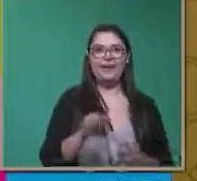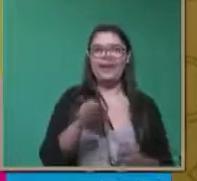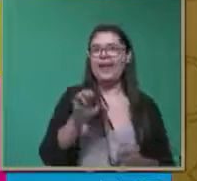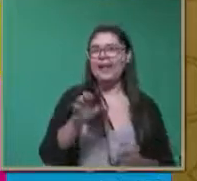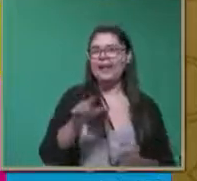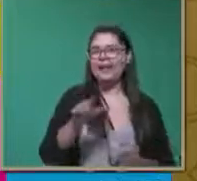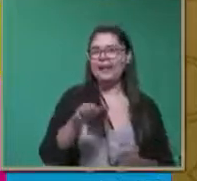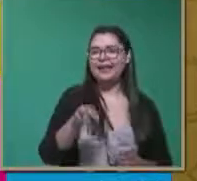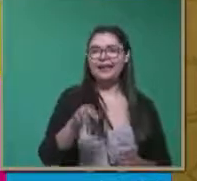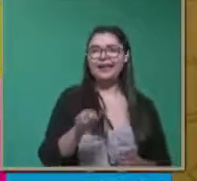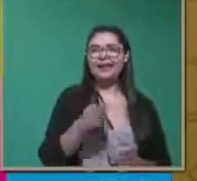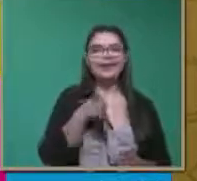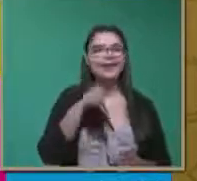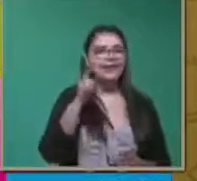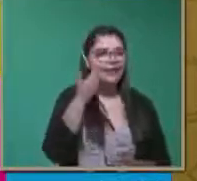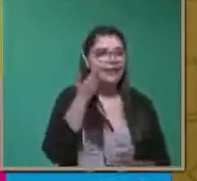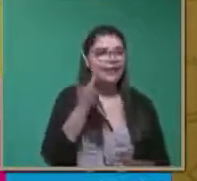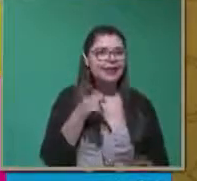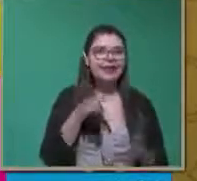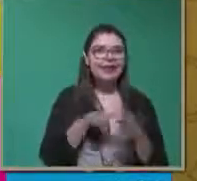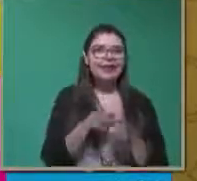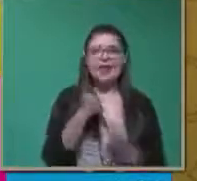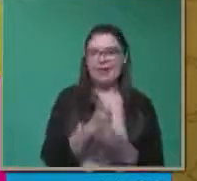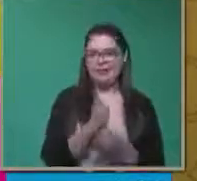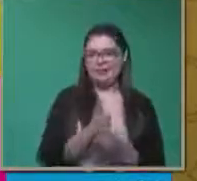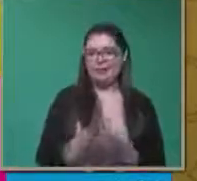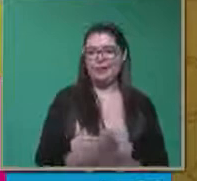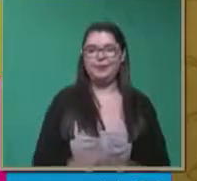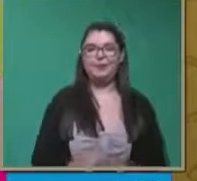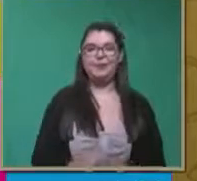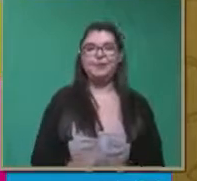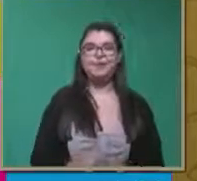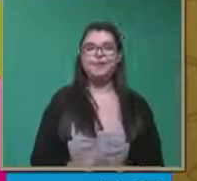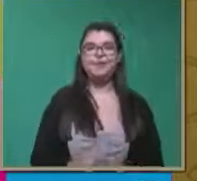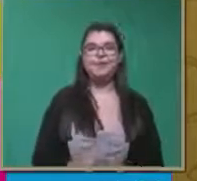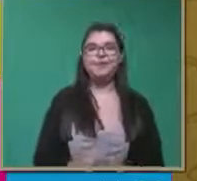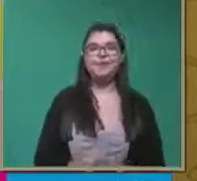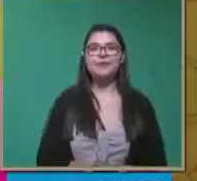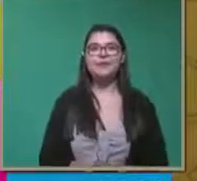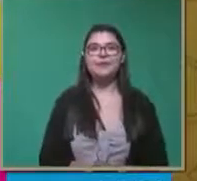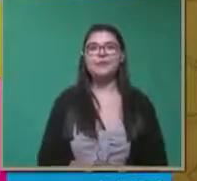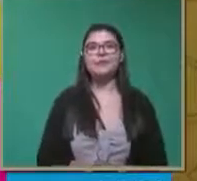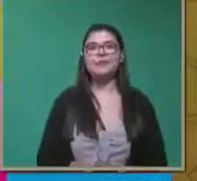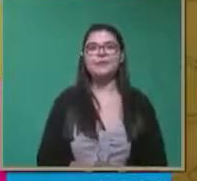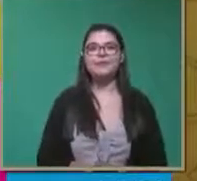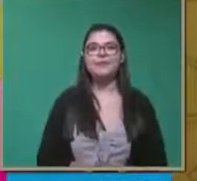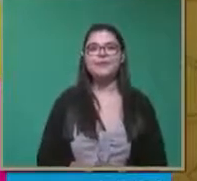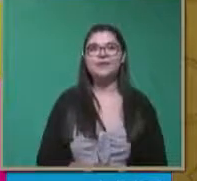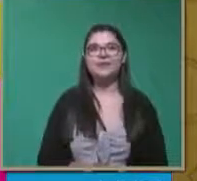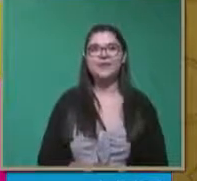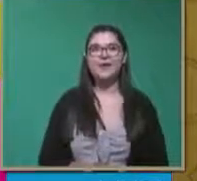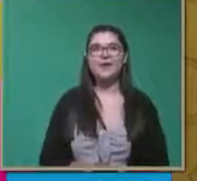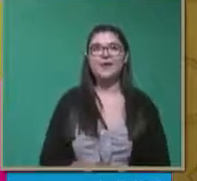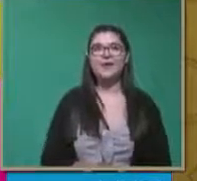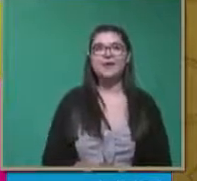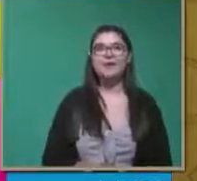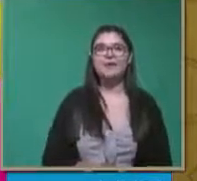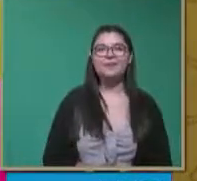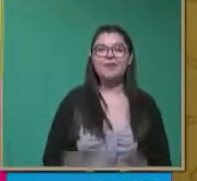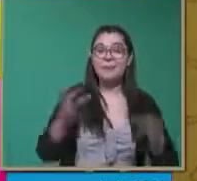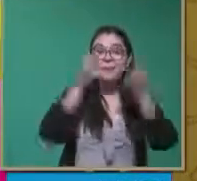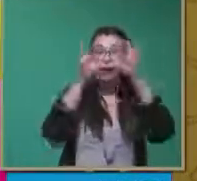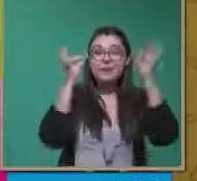sus ojos, sus lentes, su bigote y su boca. Le voy a vendar los ojos, maestra, para que no vaya a voltear la pantalla que tenemos